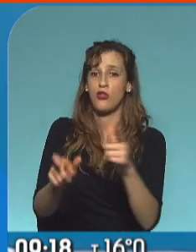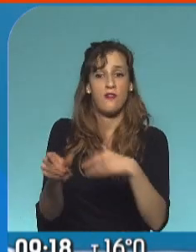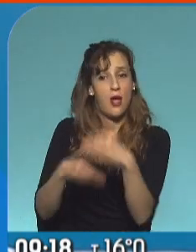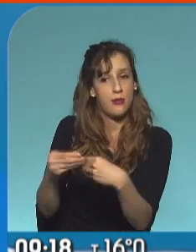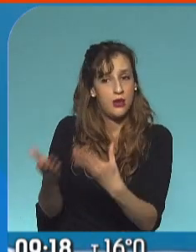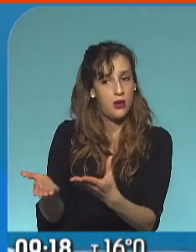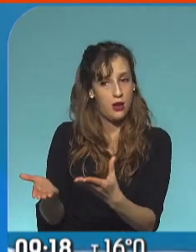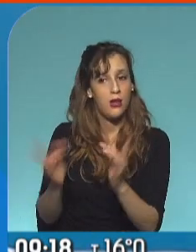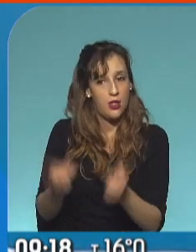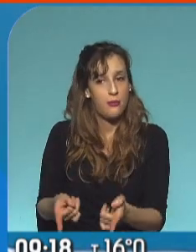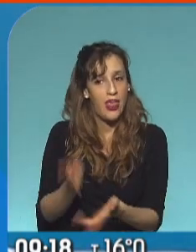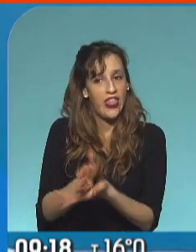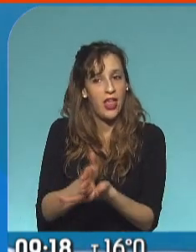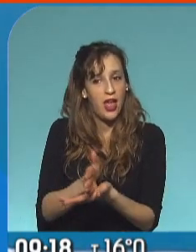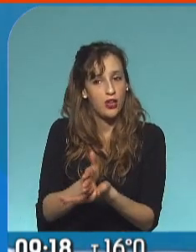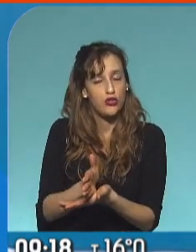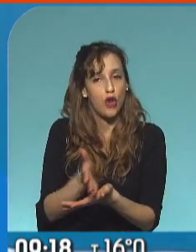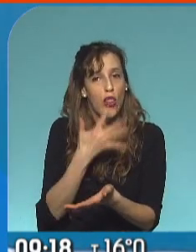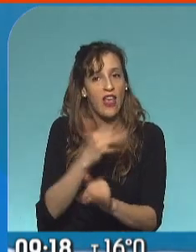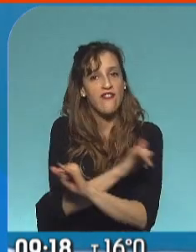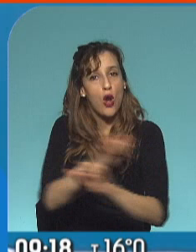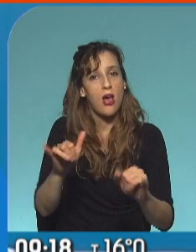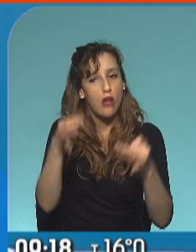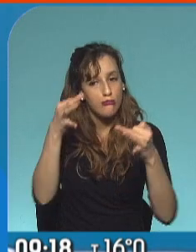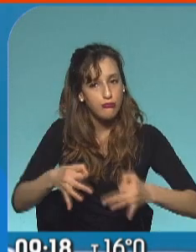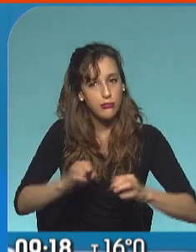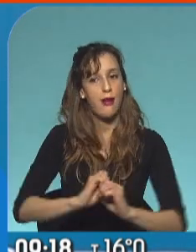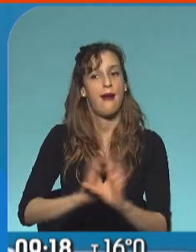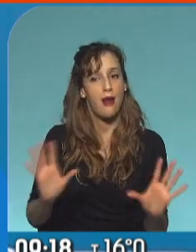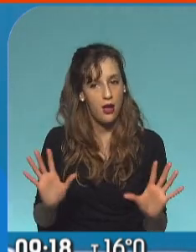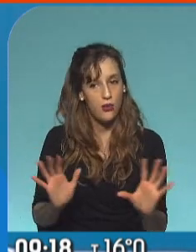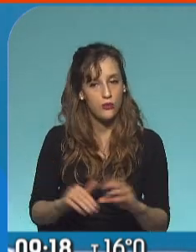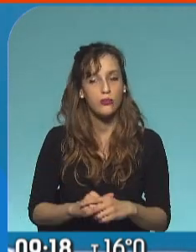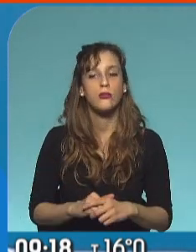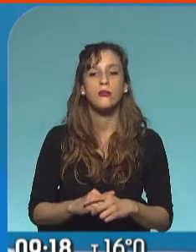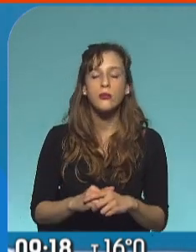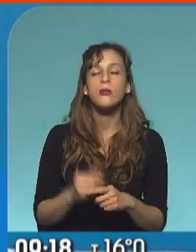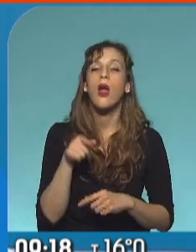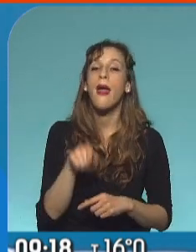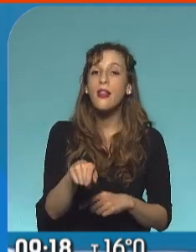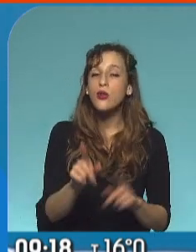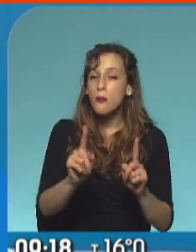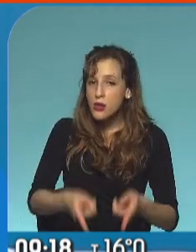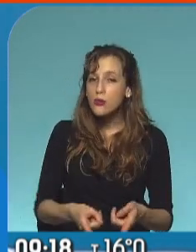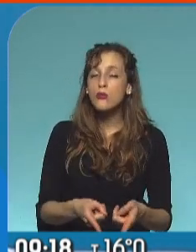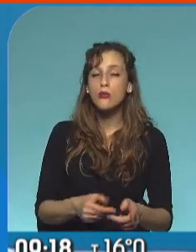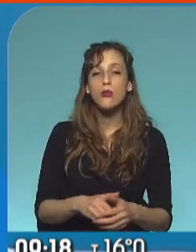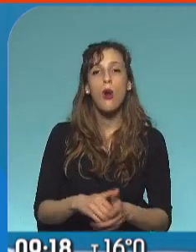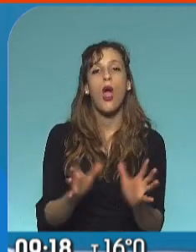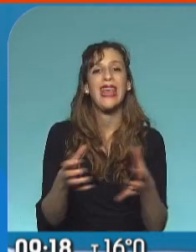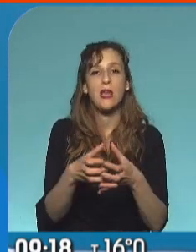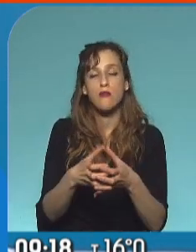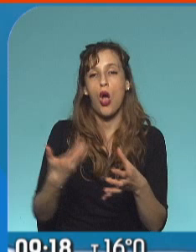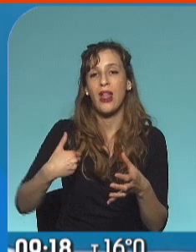tienen todos los derechos de recibir información fehaciente lo sucedido con esa idea en mente del equipo argentino